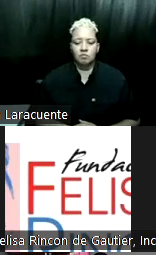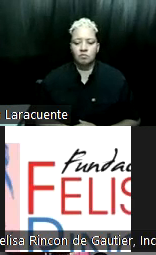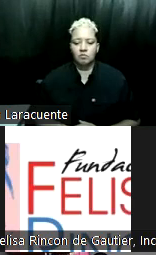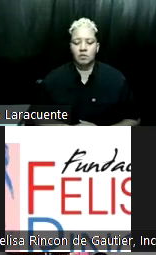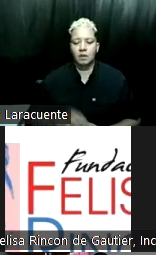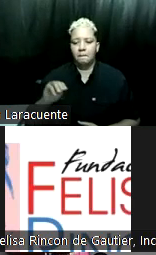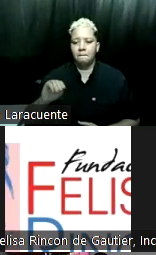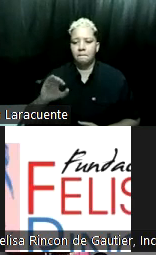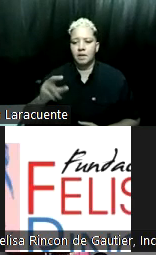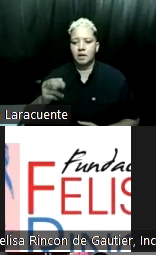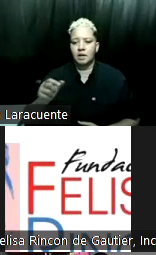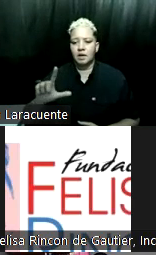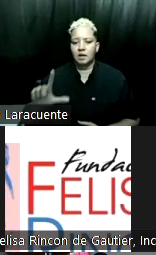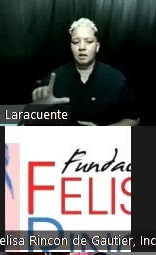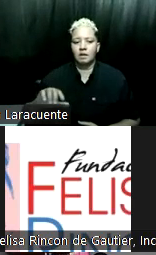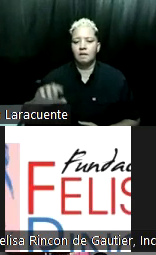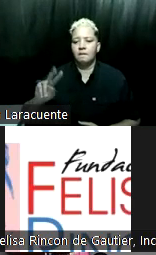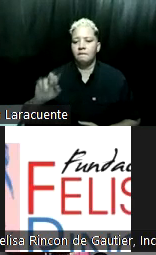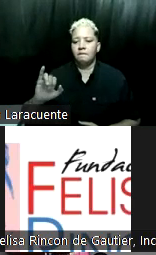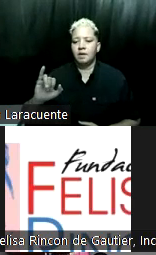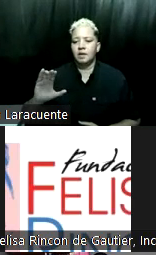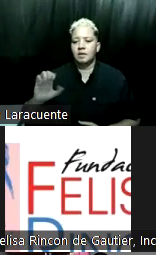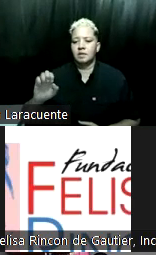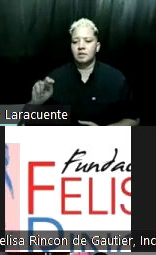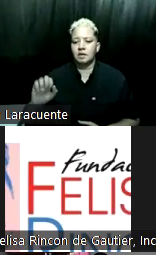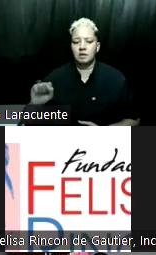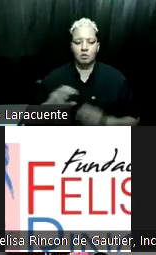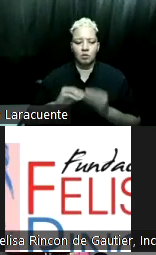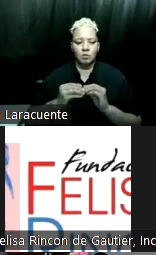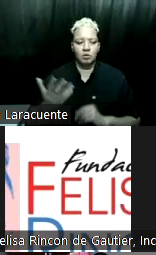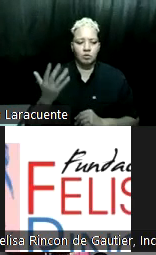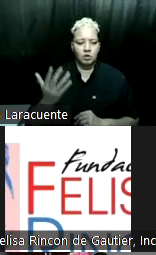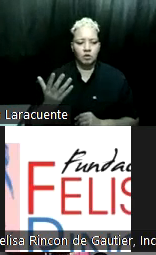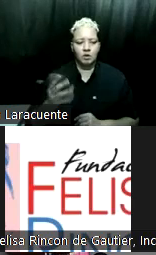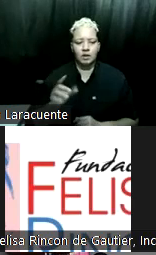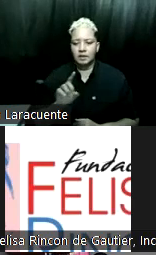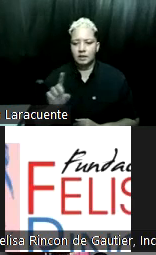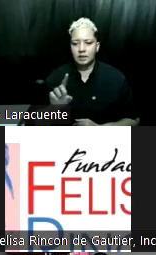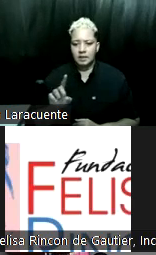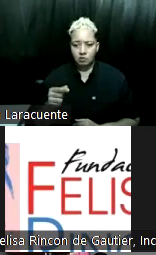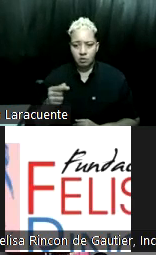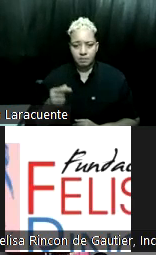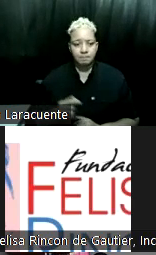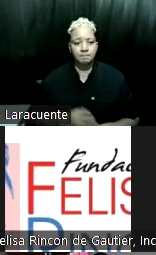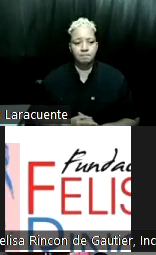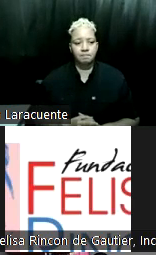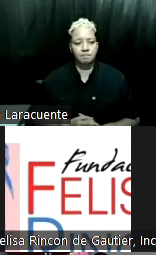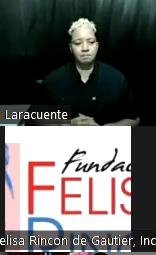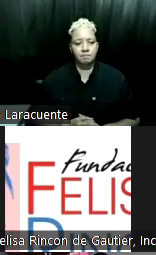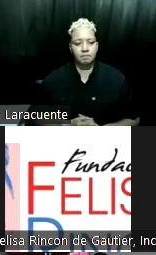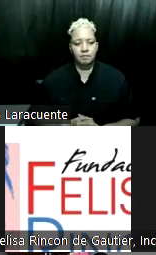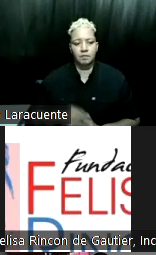Michael Vicens, el número 5, luchando la bola, ese que está a mano derecha, es el